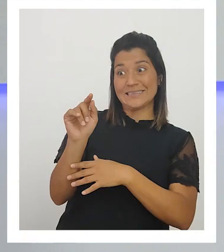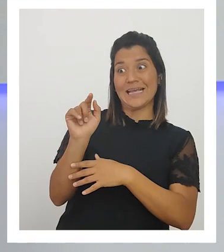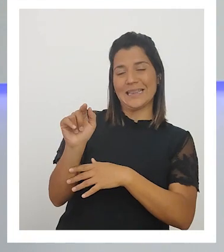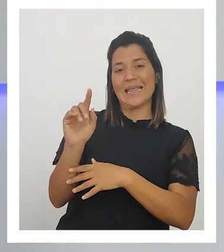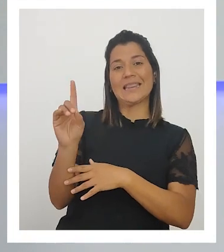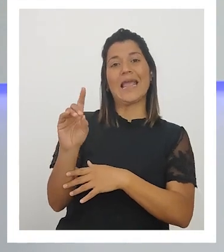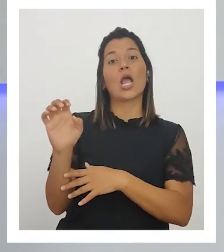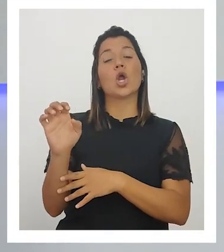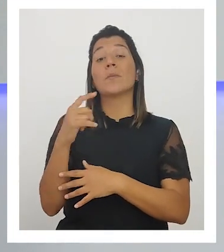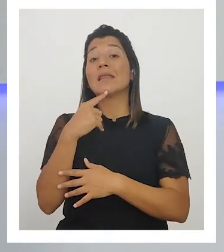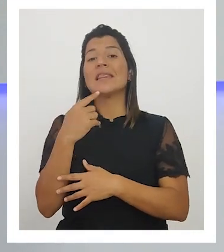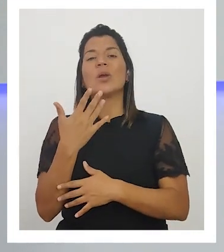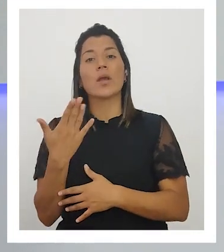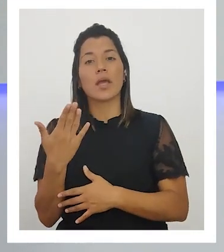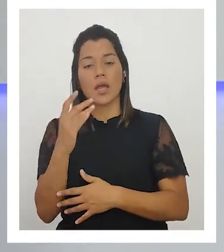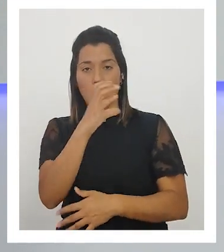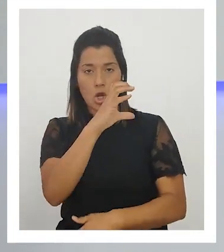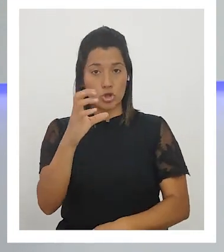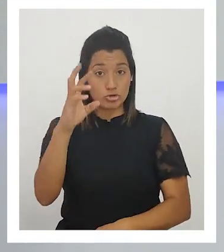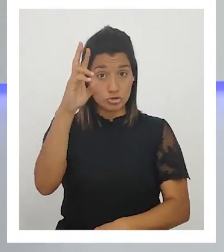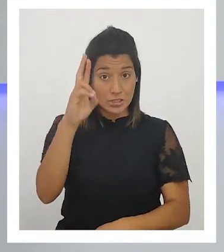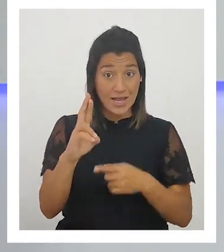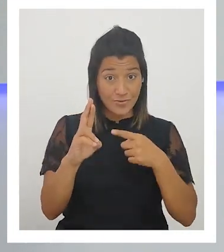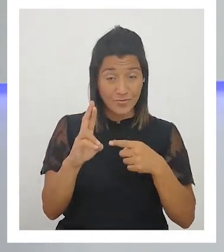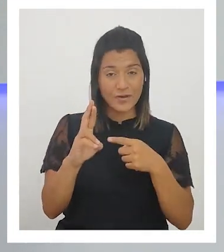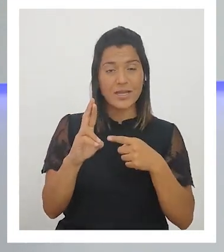es entre el primer trimestre de